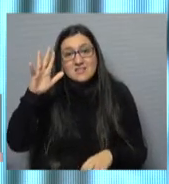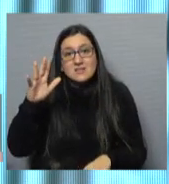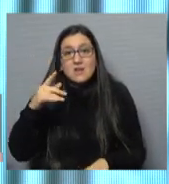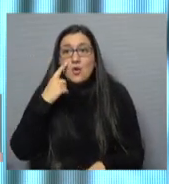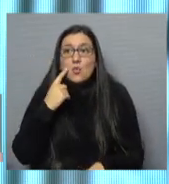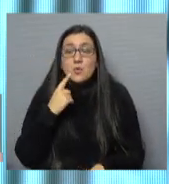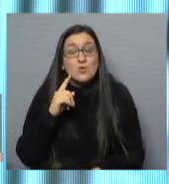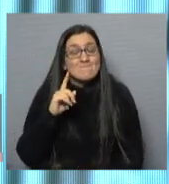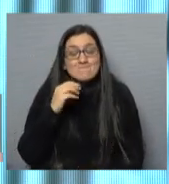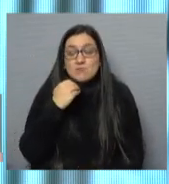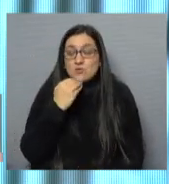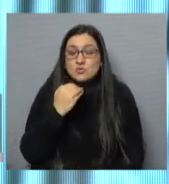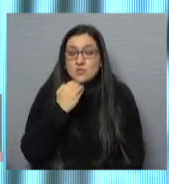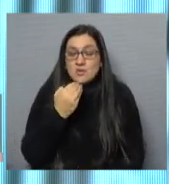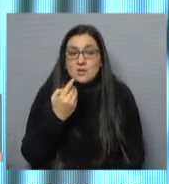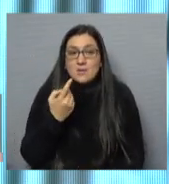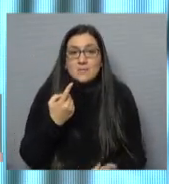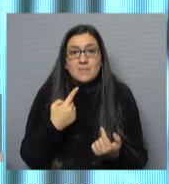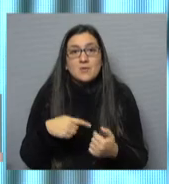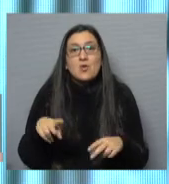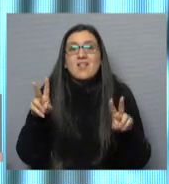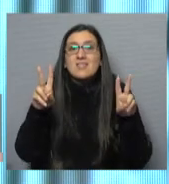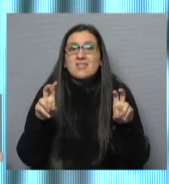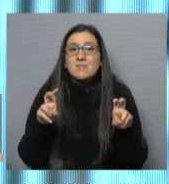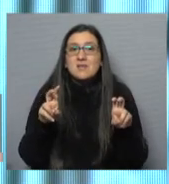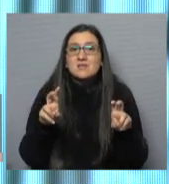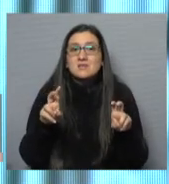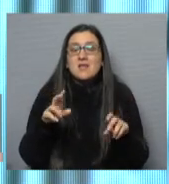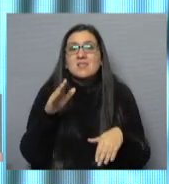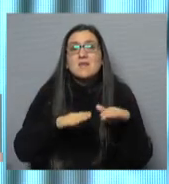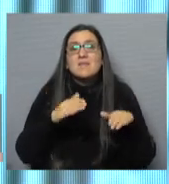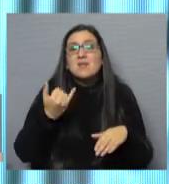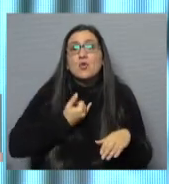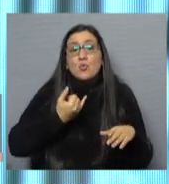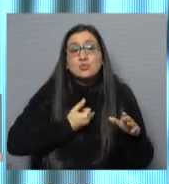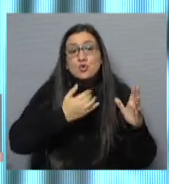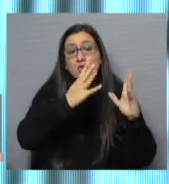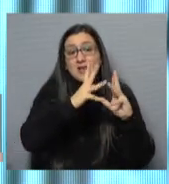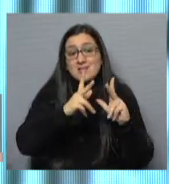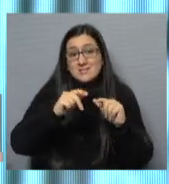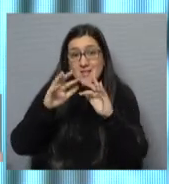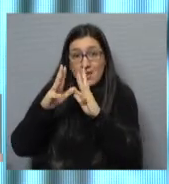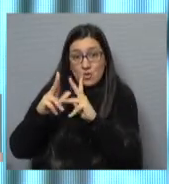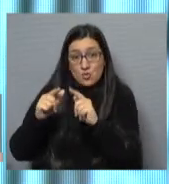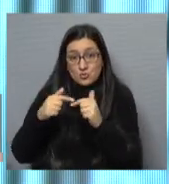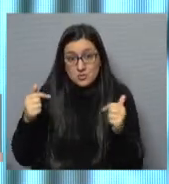conozco, pero el tema es según cómo se organicen las cosas.